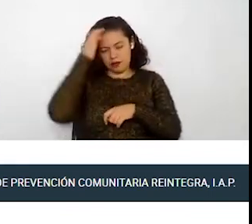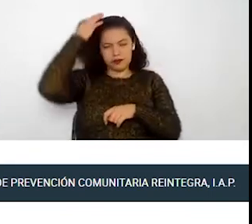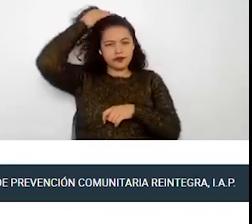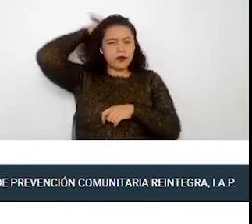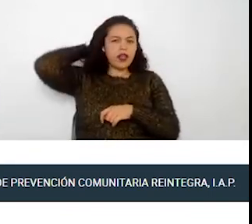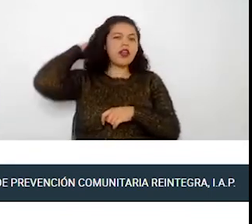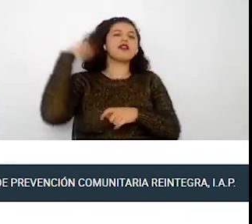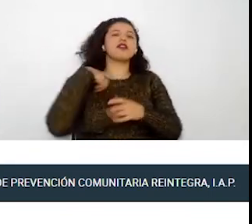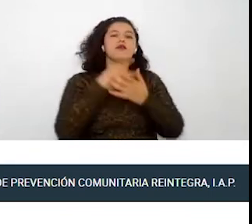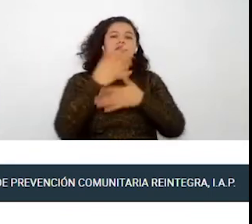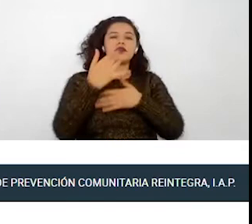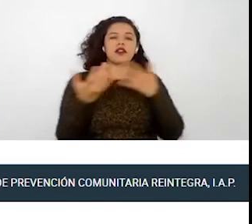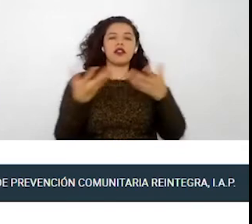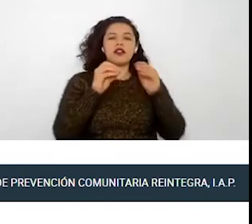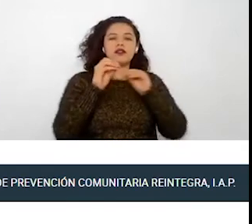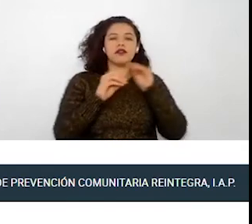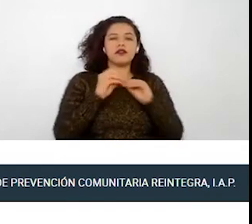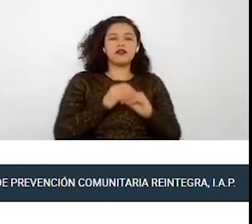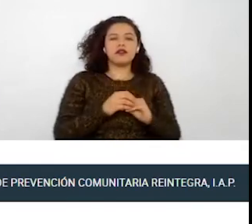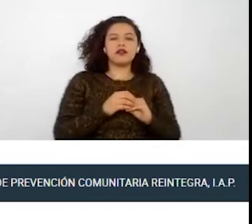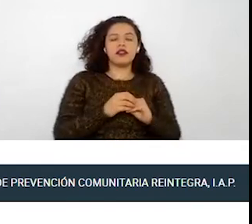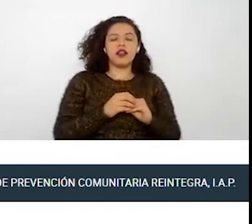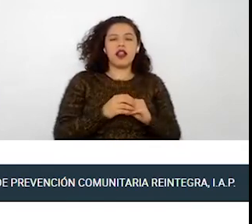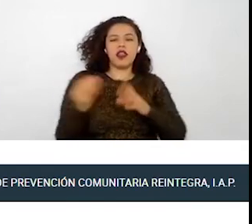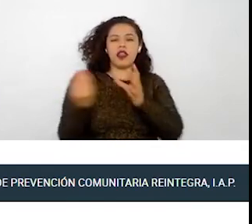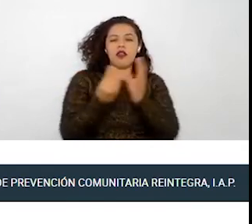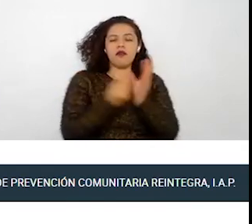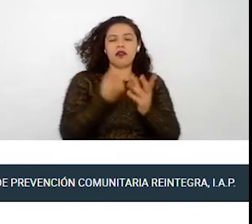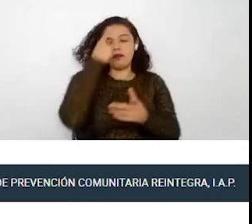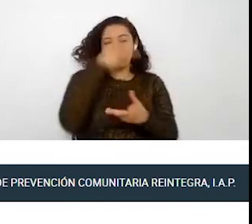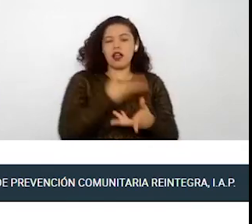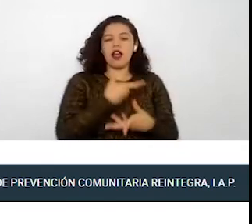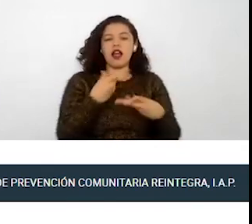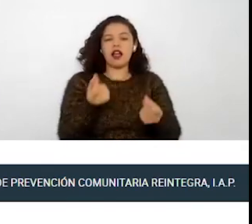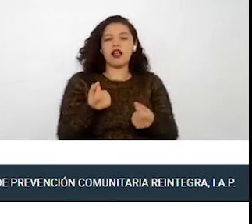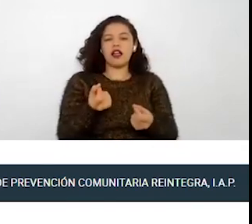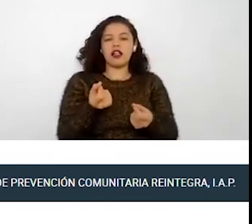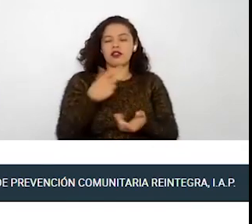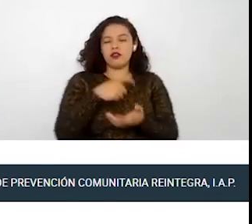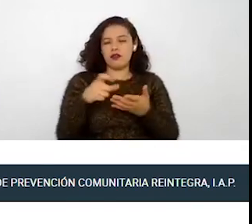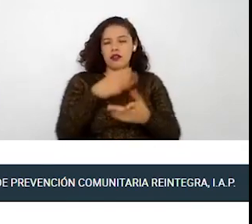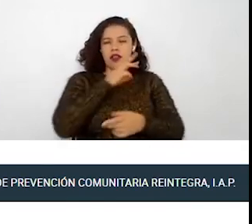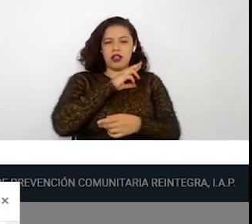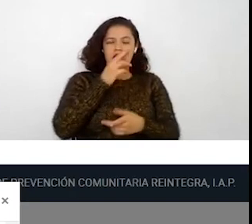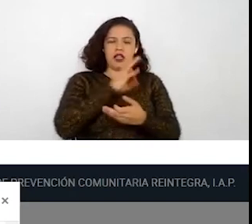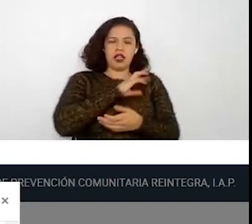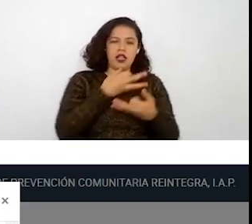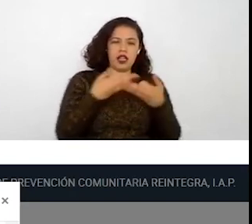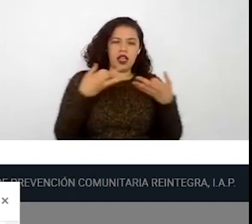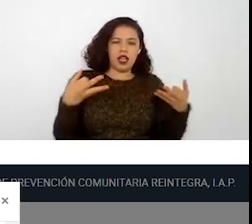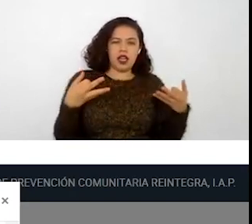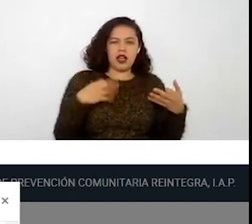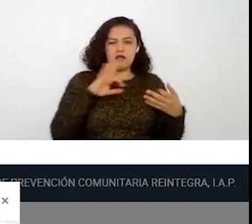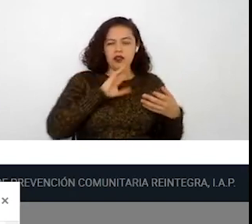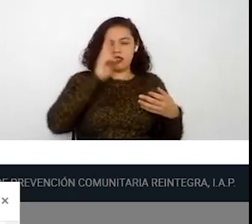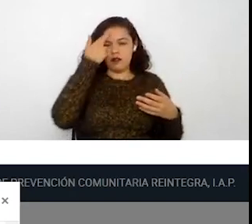a crear mi proyecto Y me dice Qué tipo de inversión quieres y me sale todo esto terrenos Recuerden